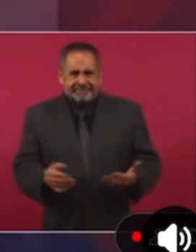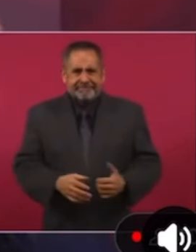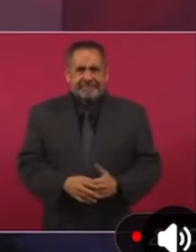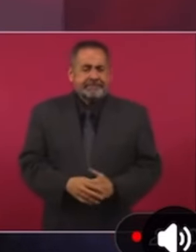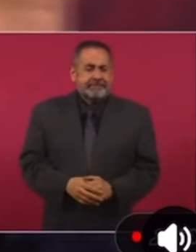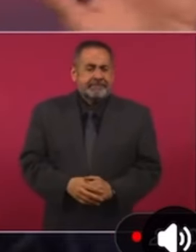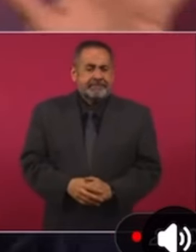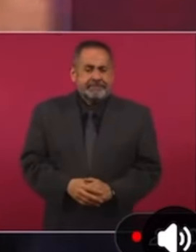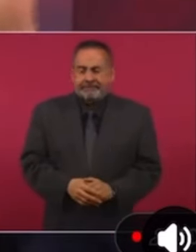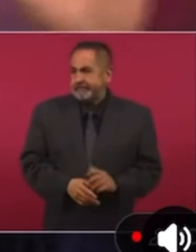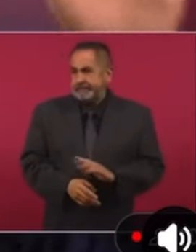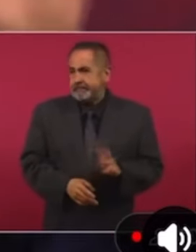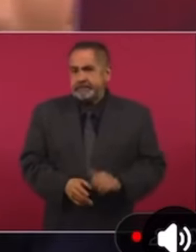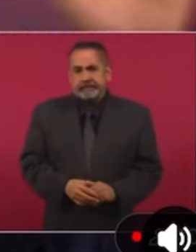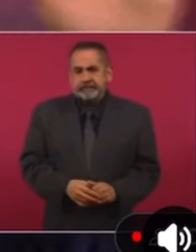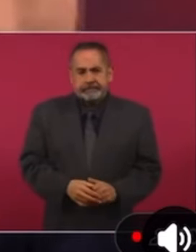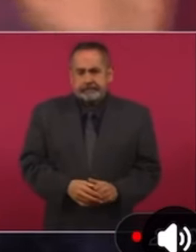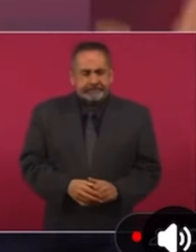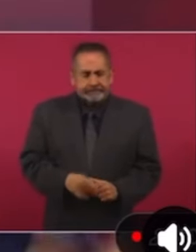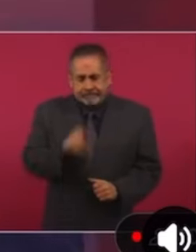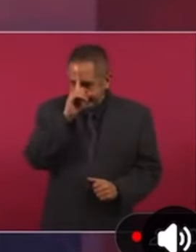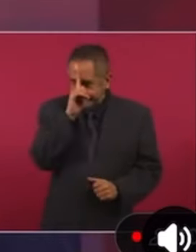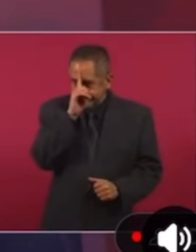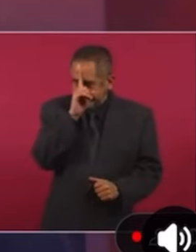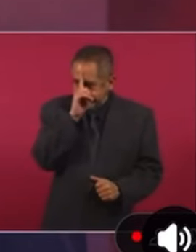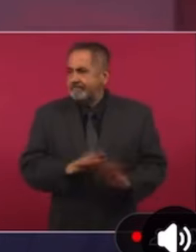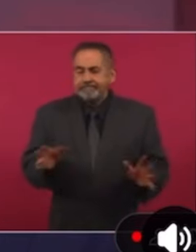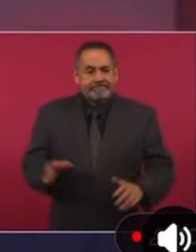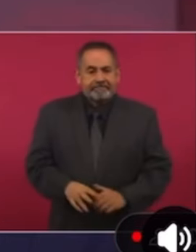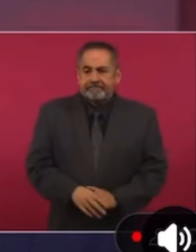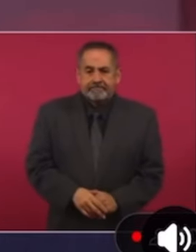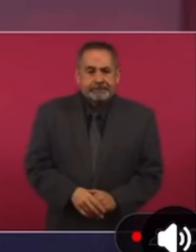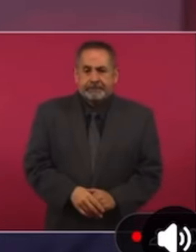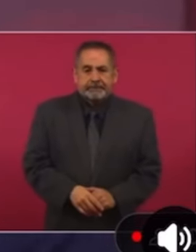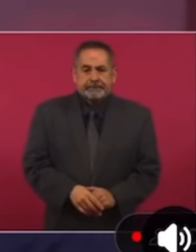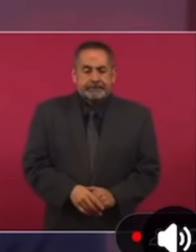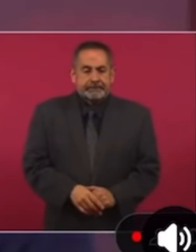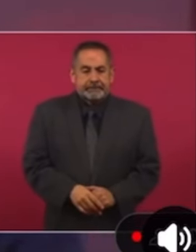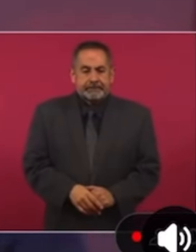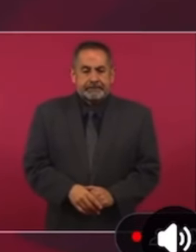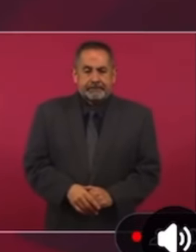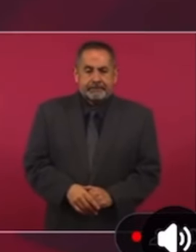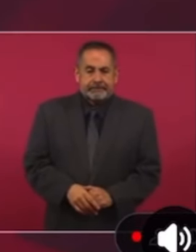Es de sentido común. El Poder